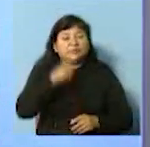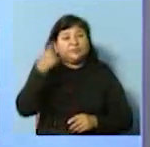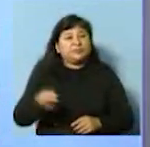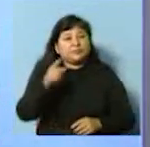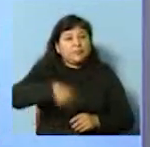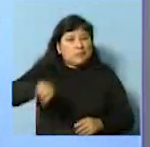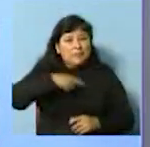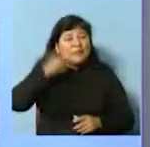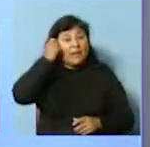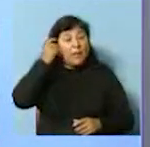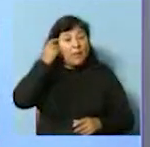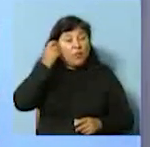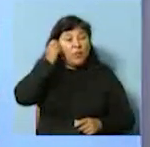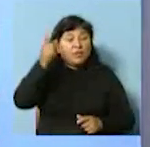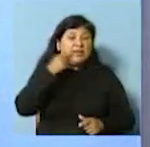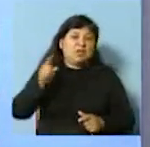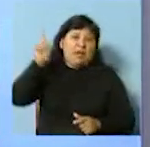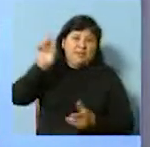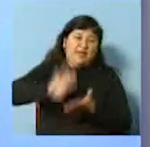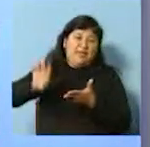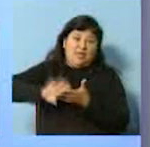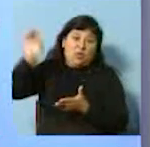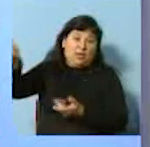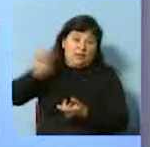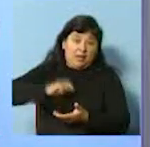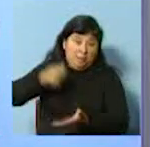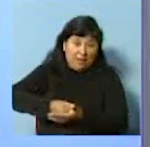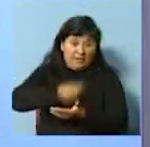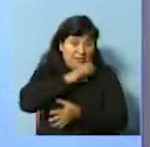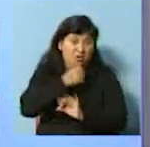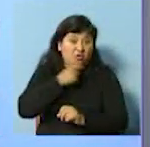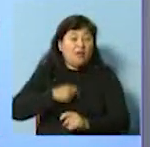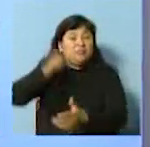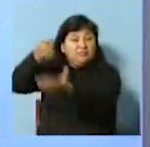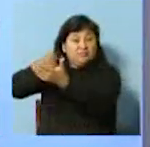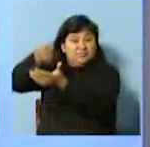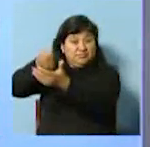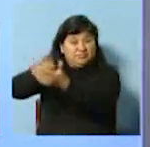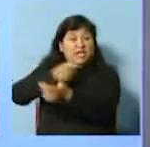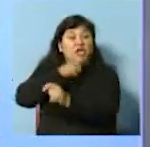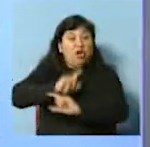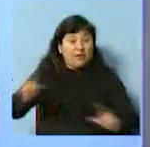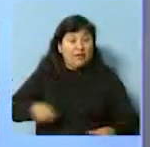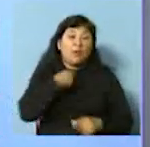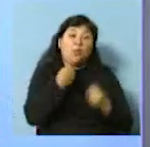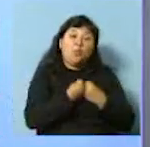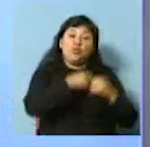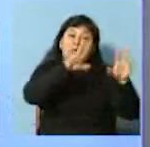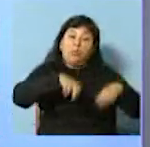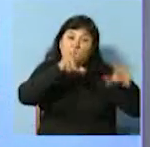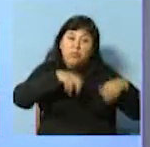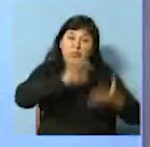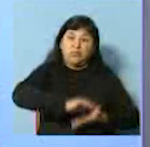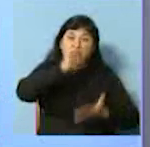nosotros consideramos no pagarlos porque muchos de los fondos se van para pagar la deuda externa no acordate también de que jujuy